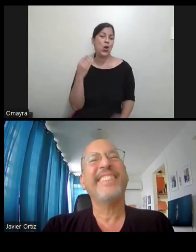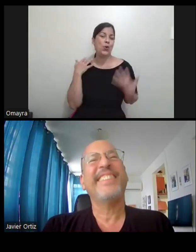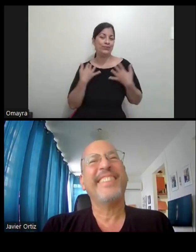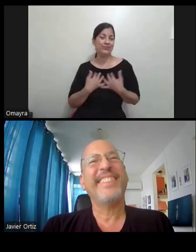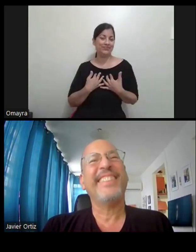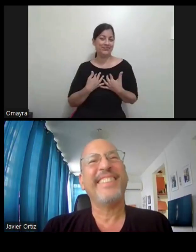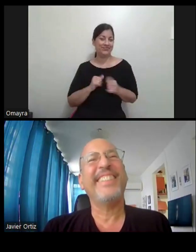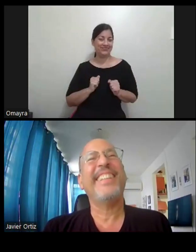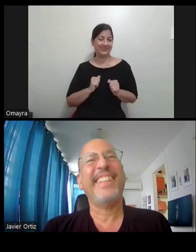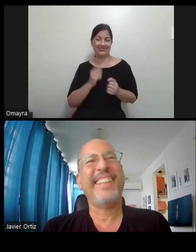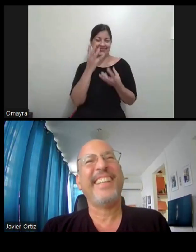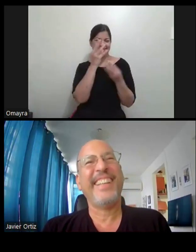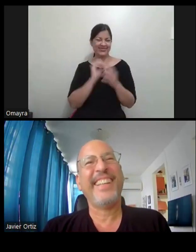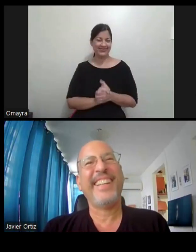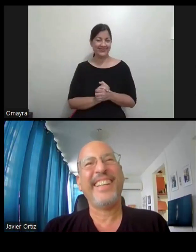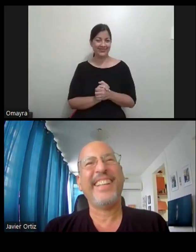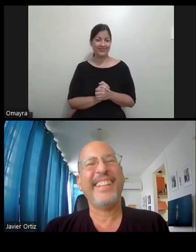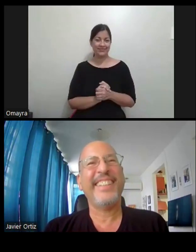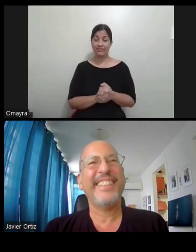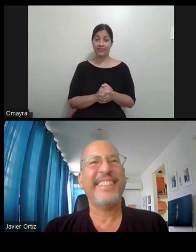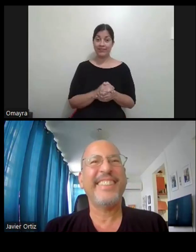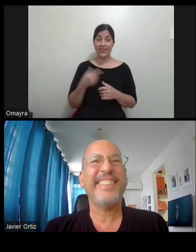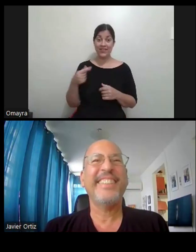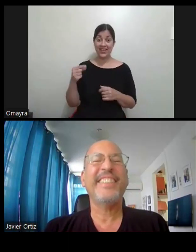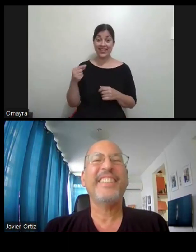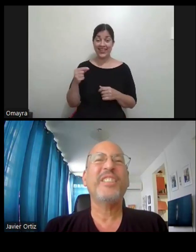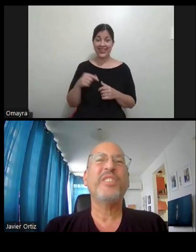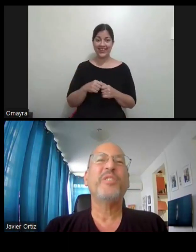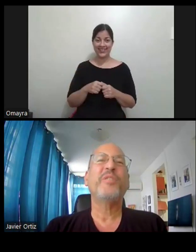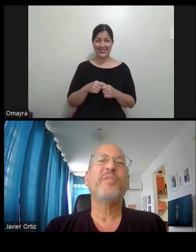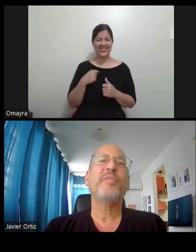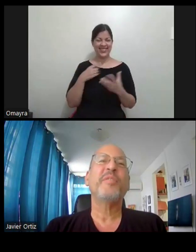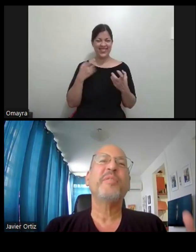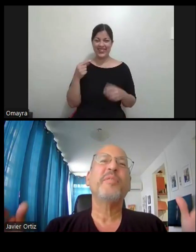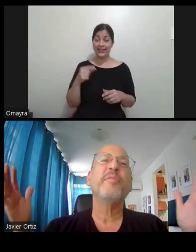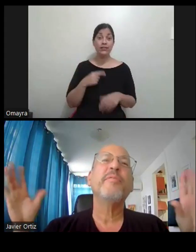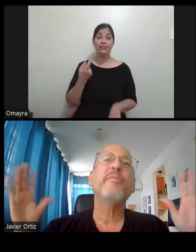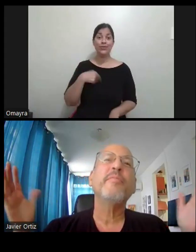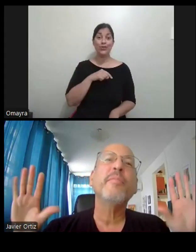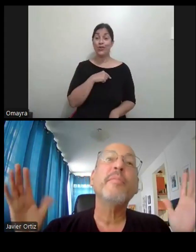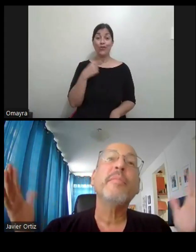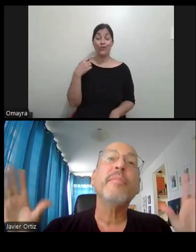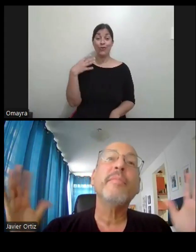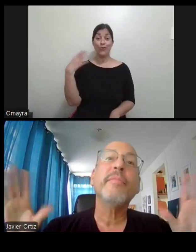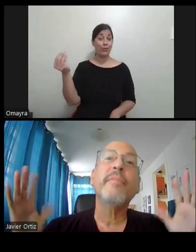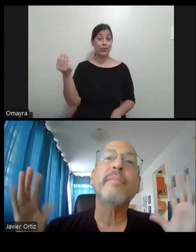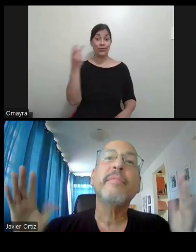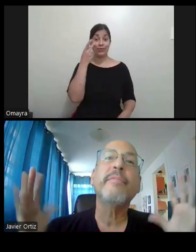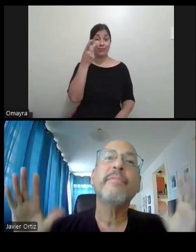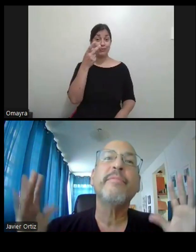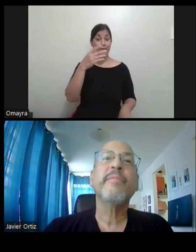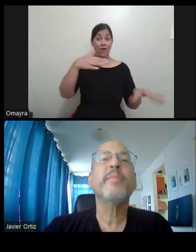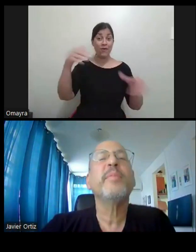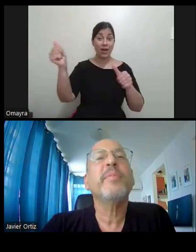bonito. Es verde. Verde que le quiero verde. Y nosotros nos fuimos, nos vemos, nos vamos. Para entonces